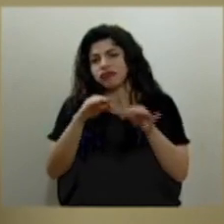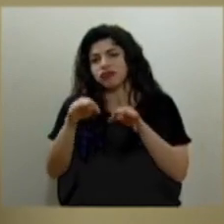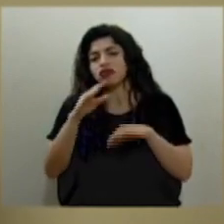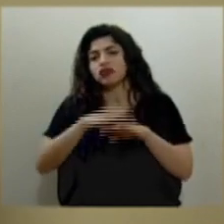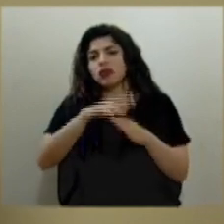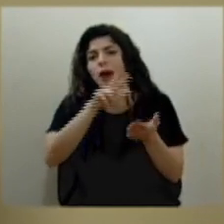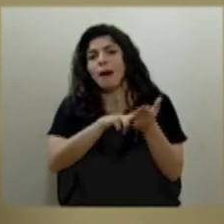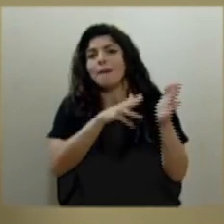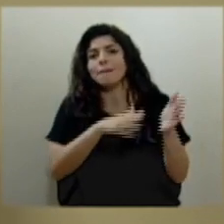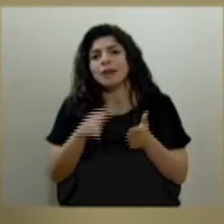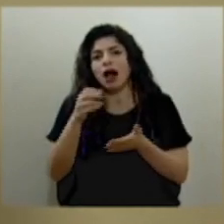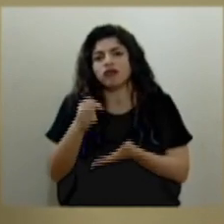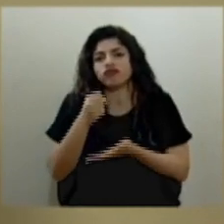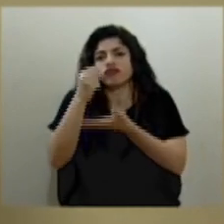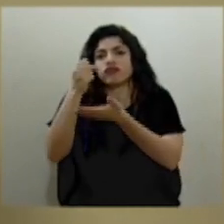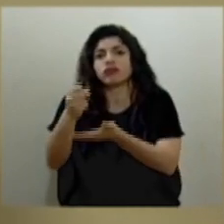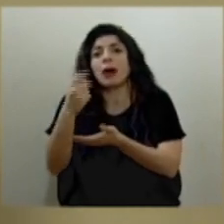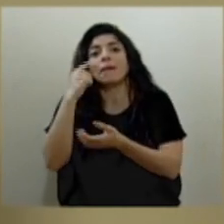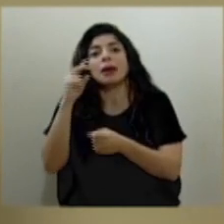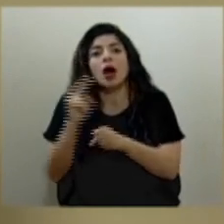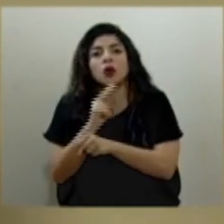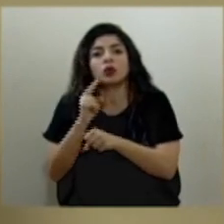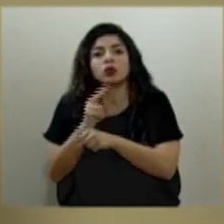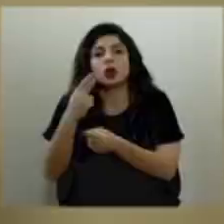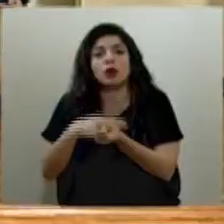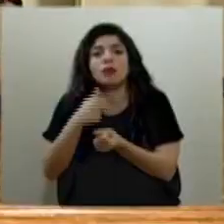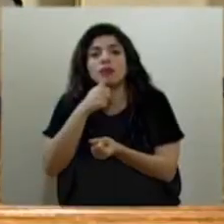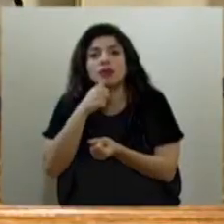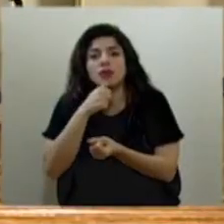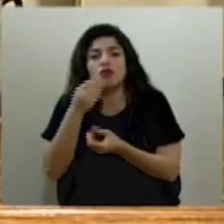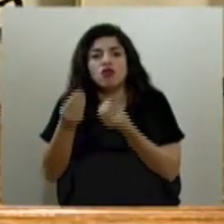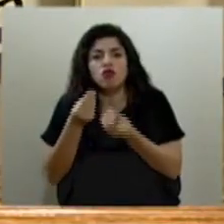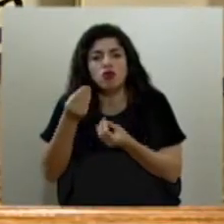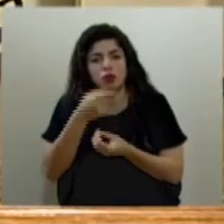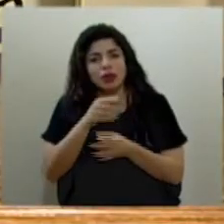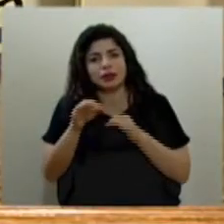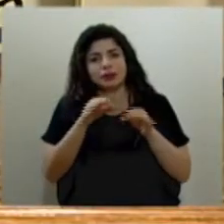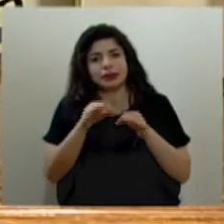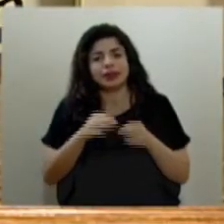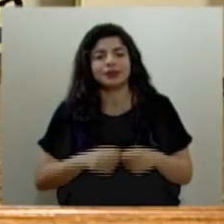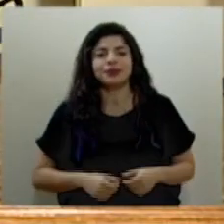aprobación del plan de inversión para utilizar hospitales privados.